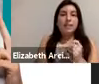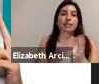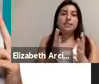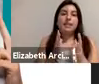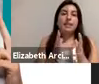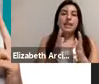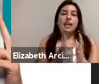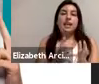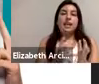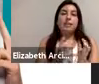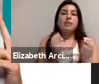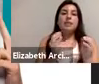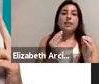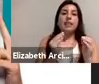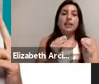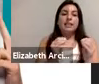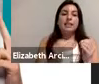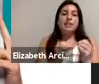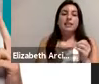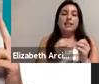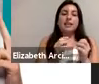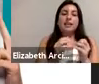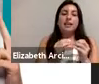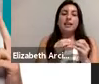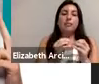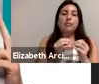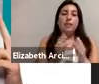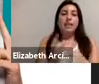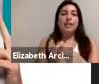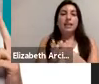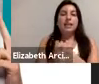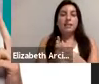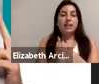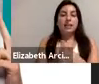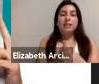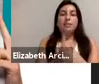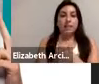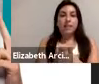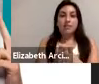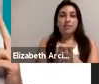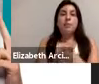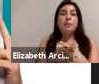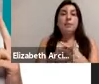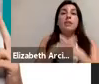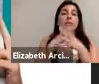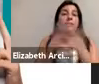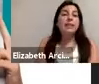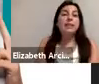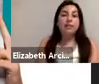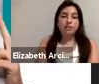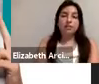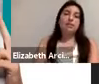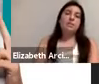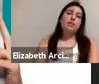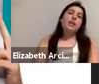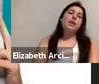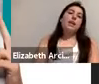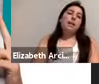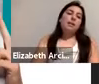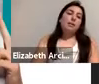mácula y entonces creemos que este paciente puede llegar al cuentadedos, o más bien no ve el 20/400.